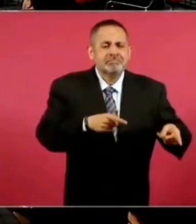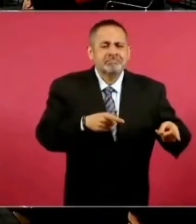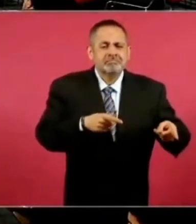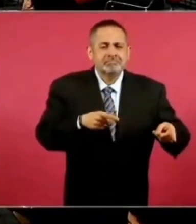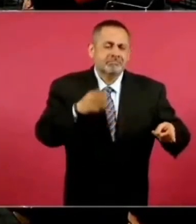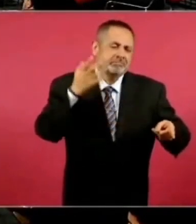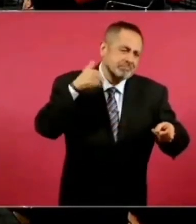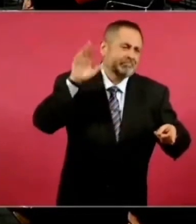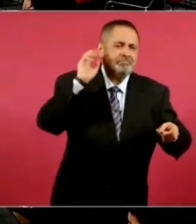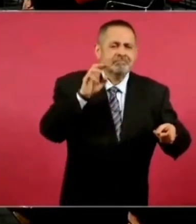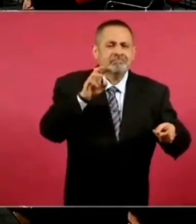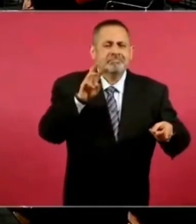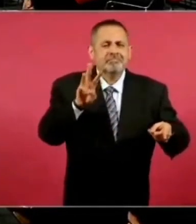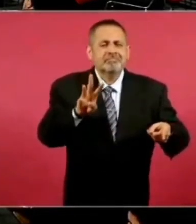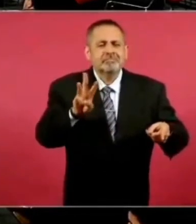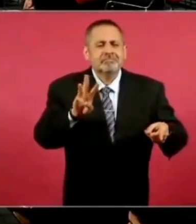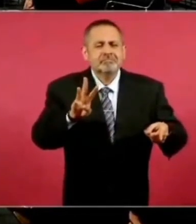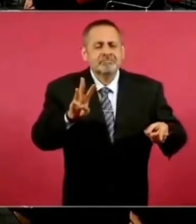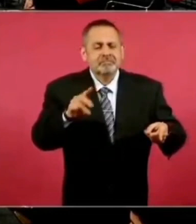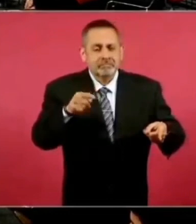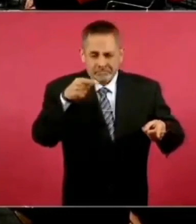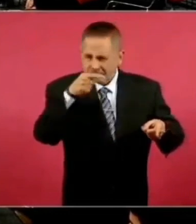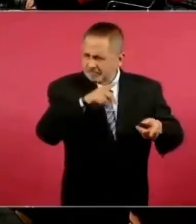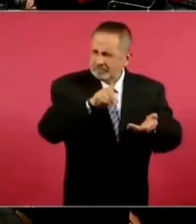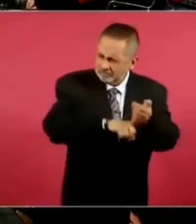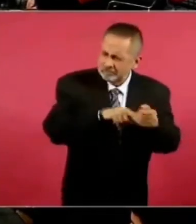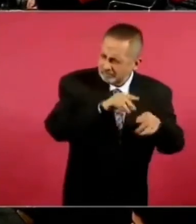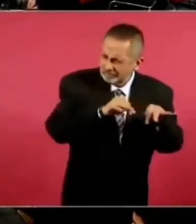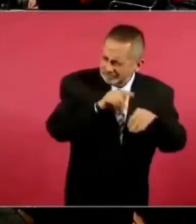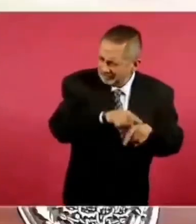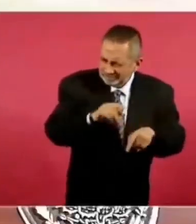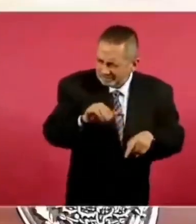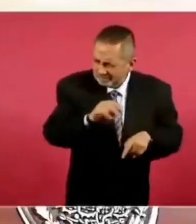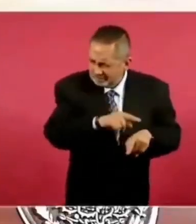la W. Ahí es donde está, ¿no?